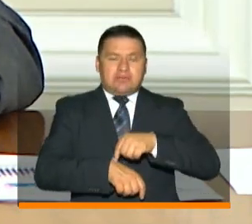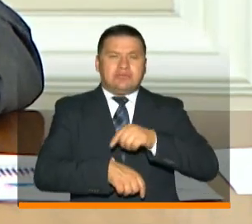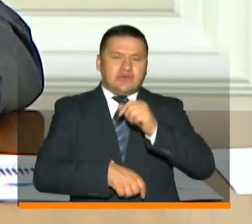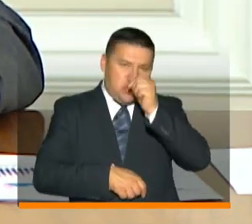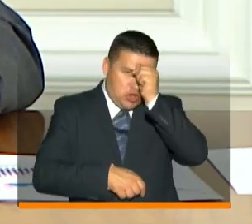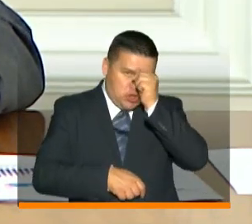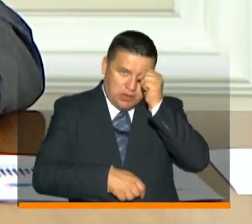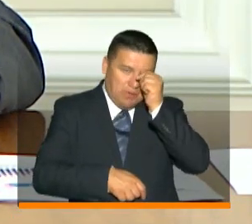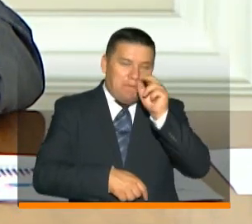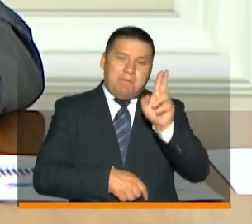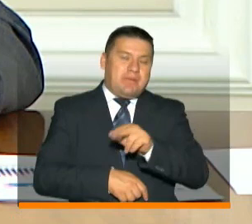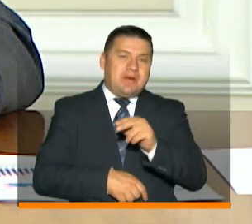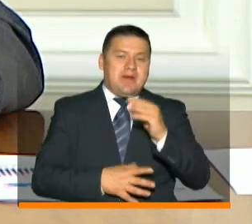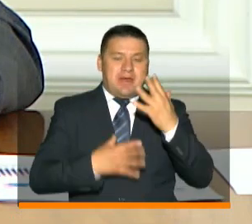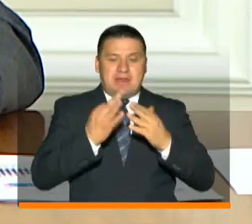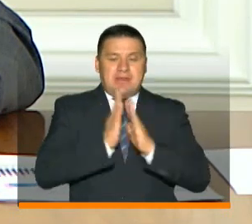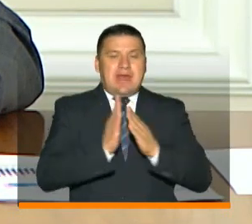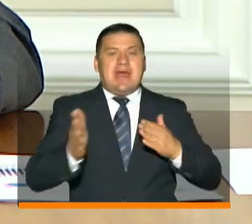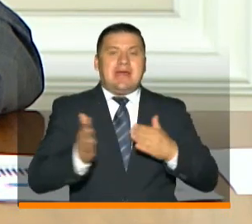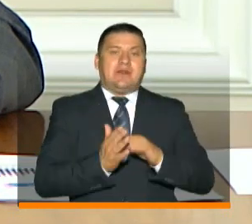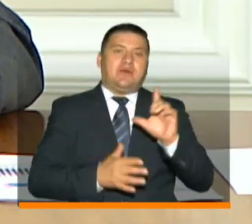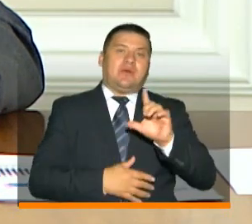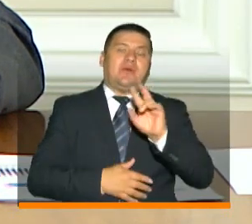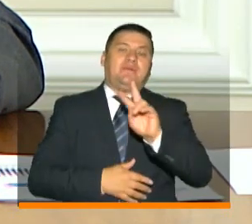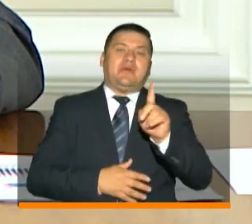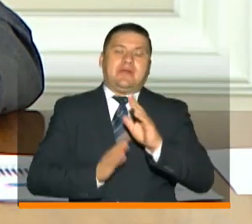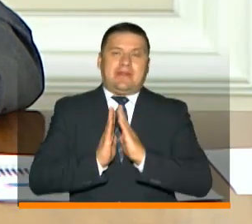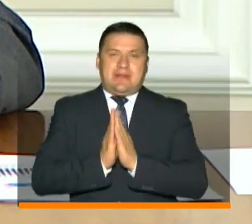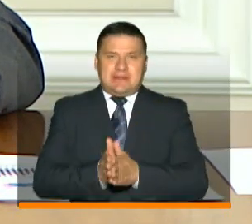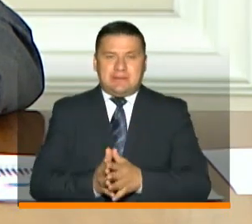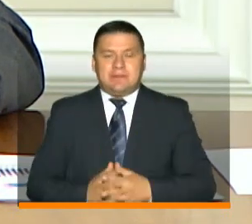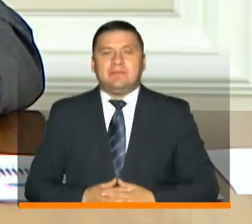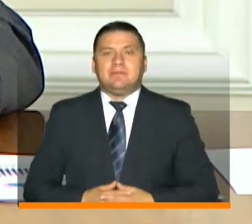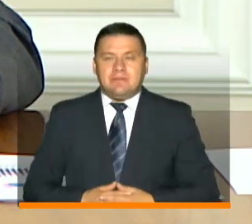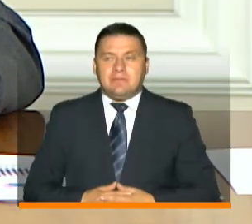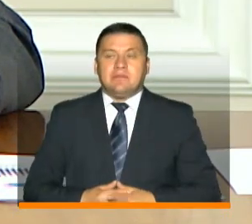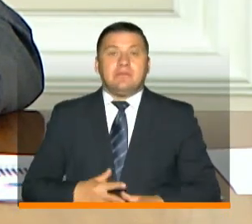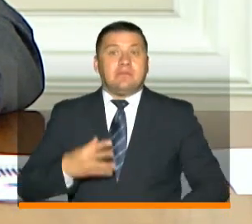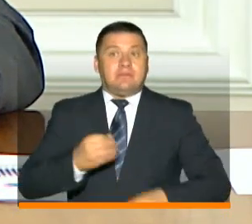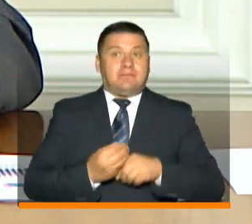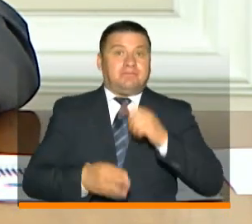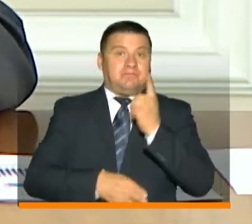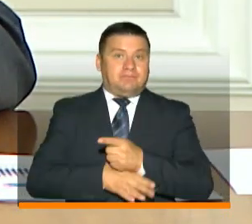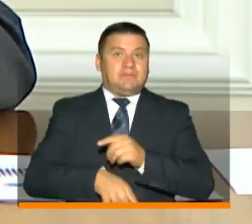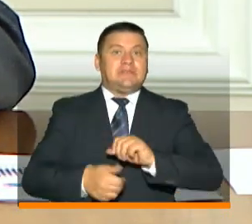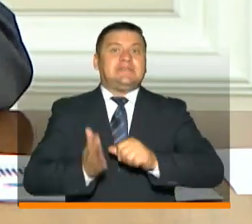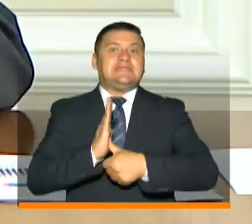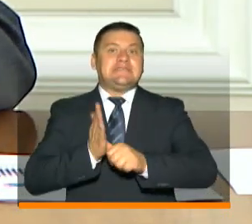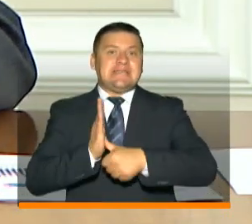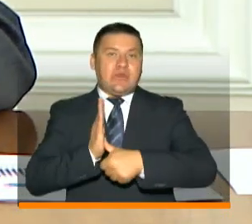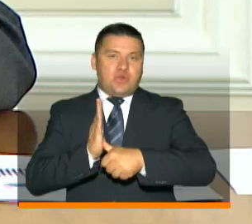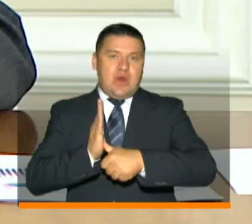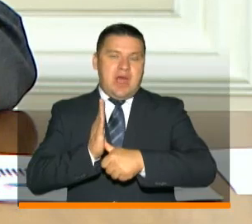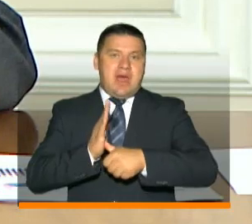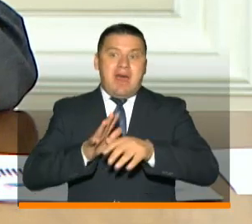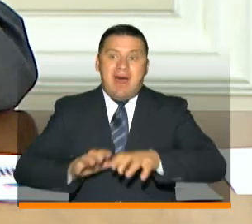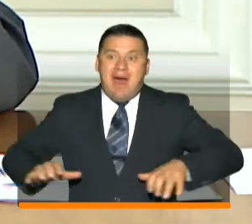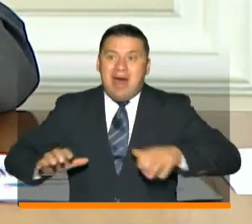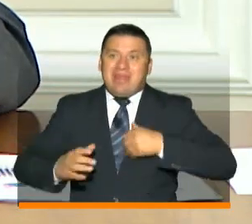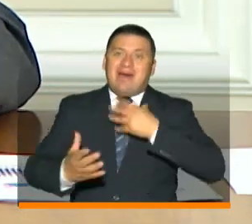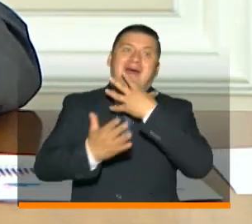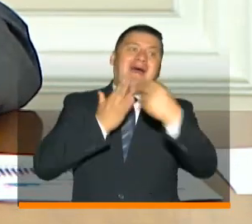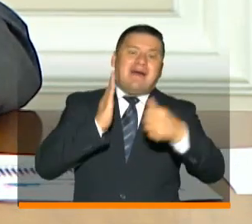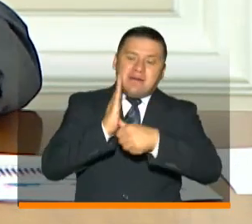del domingo 13 de diciembre hasta el lunes 21 de diciembre. Implementar una medida de pico y cédula para todas las actividades que